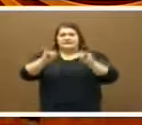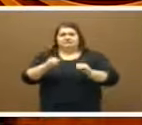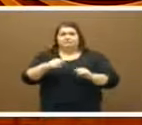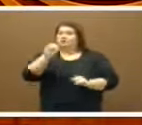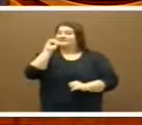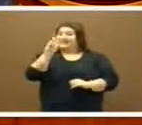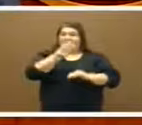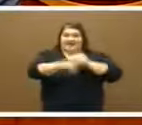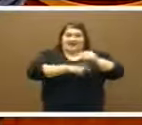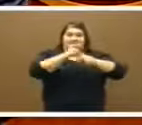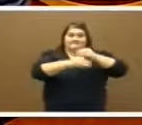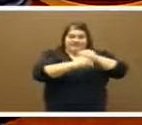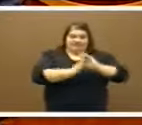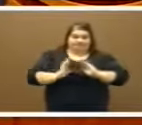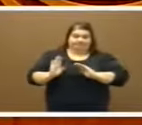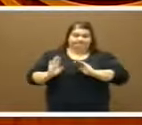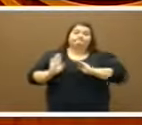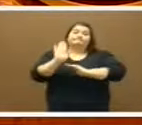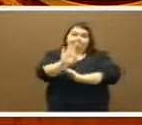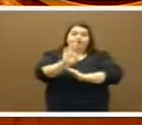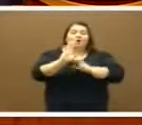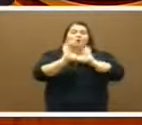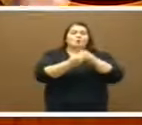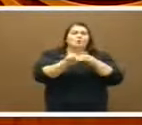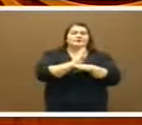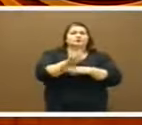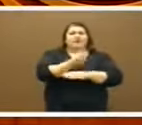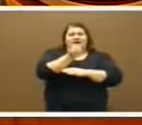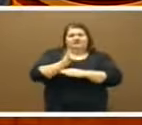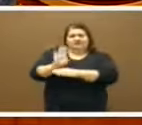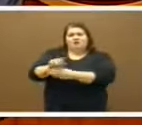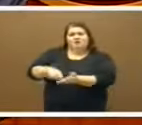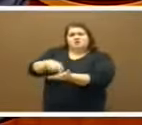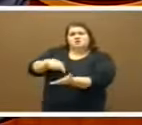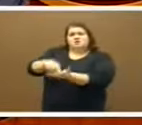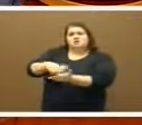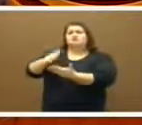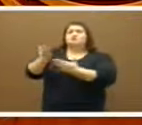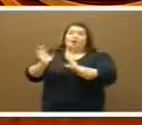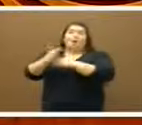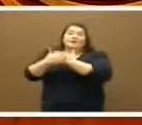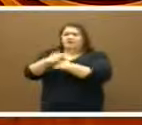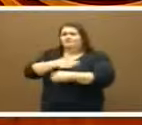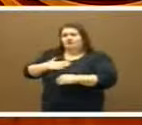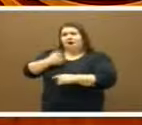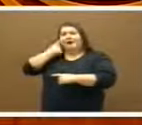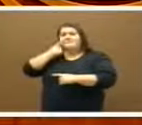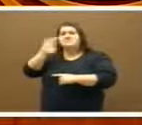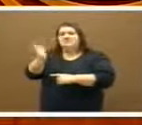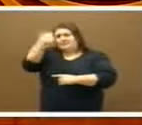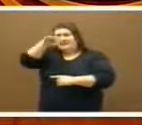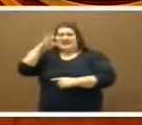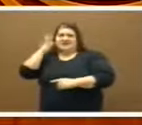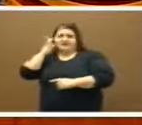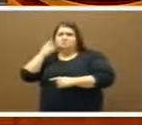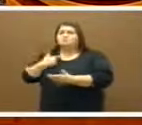presentado mi grupo parlamentario socialista, exigiendo a este Gobierno que presentara el informe sobre impacto de género, como